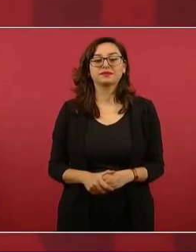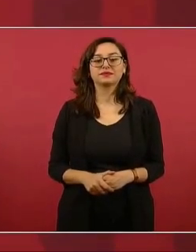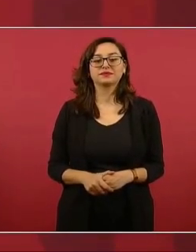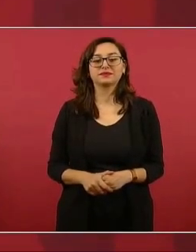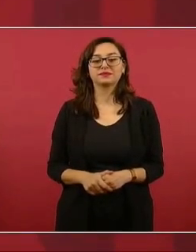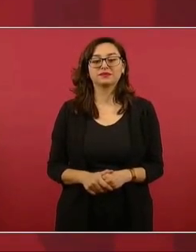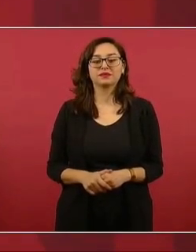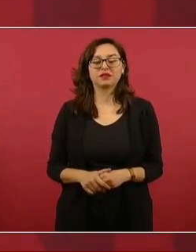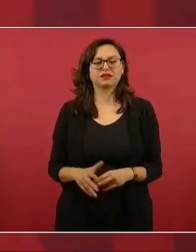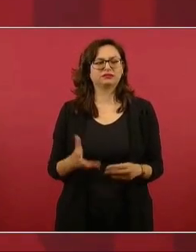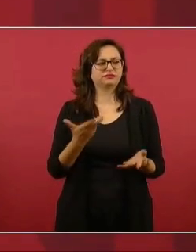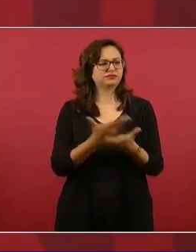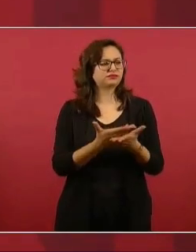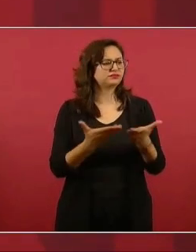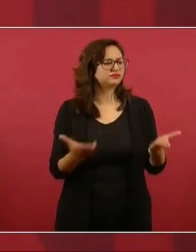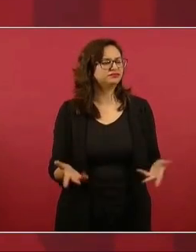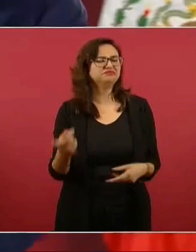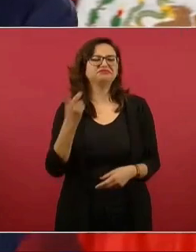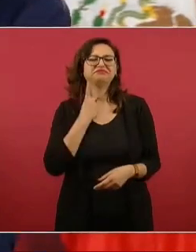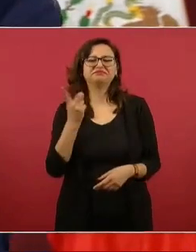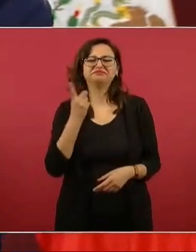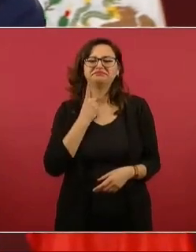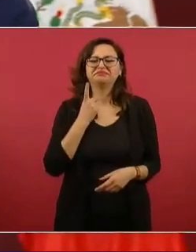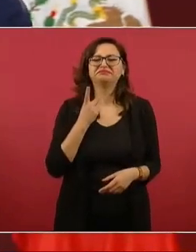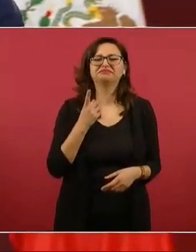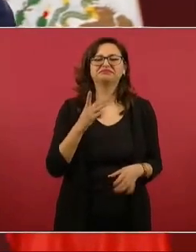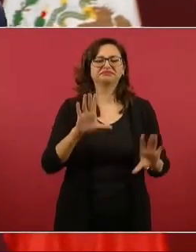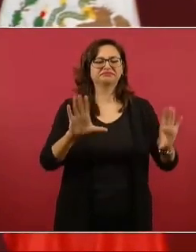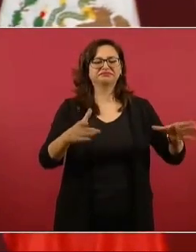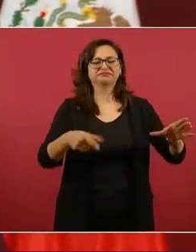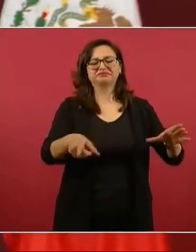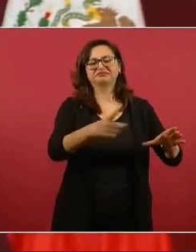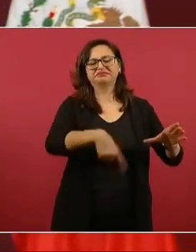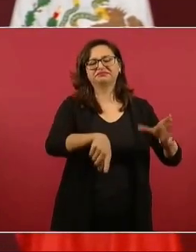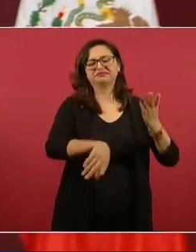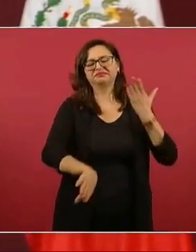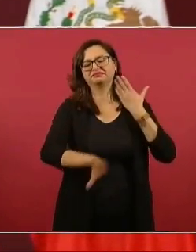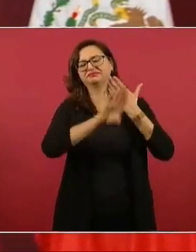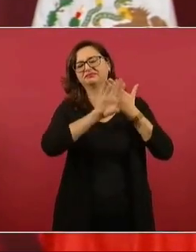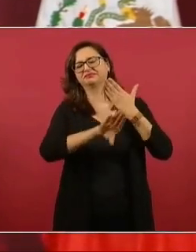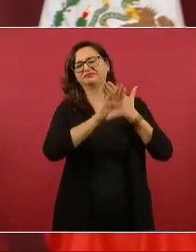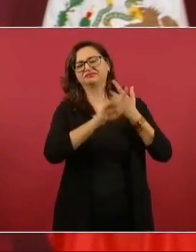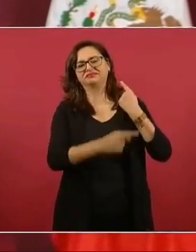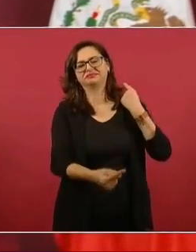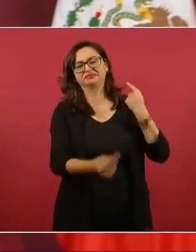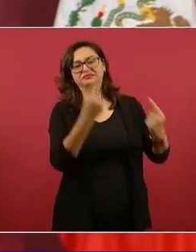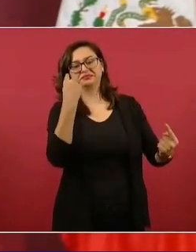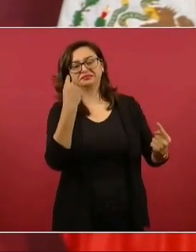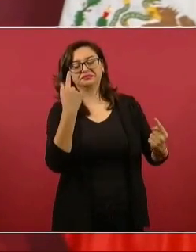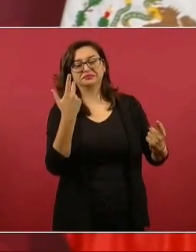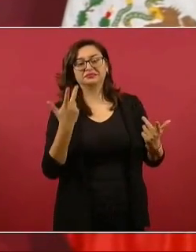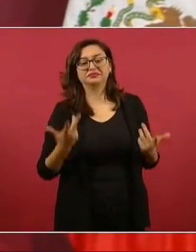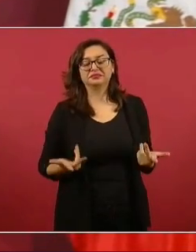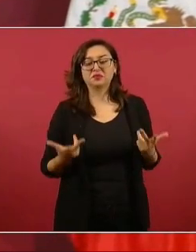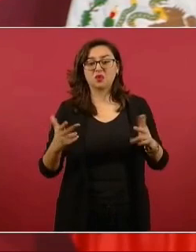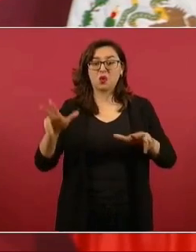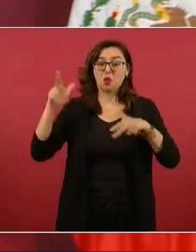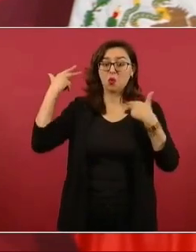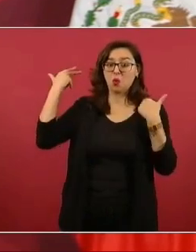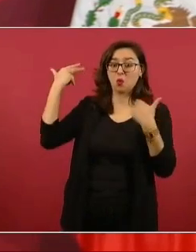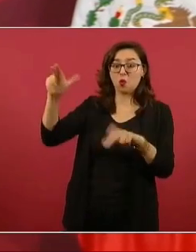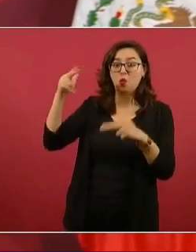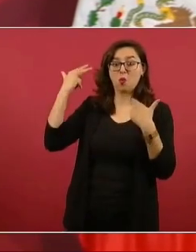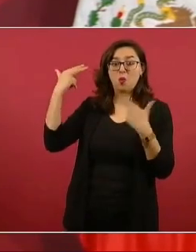los legisladores o los dirigentes del bloque conservador, que va a haber una huelga,